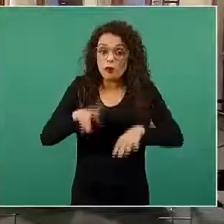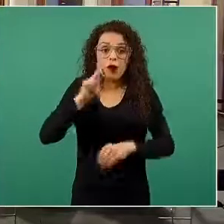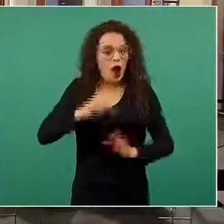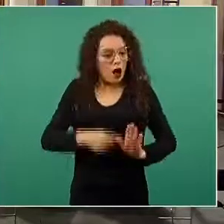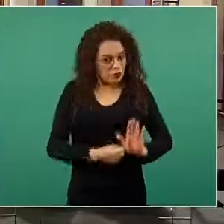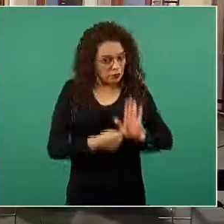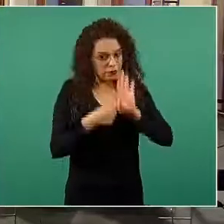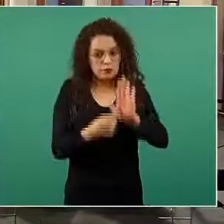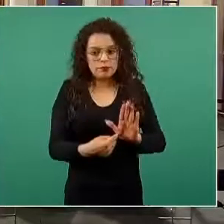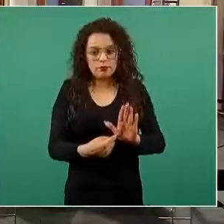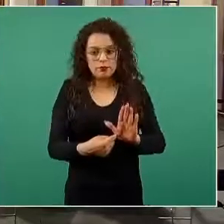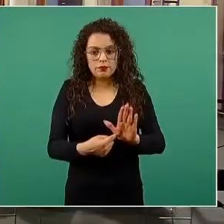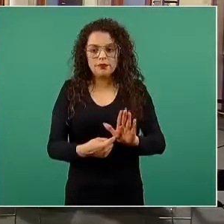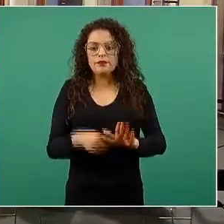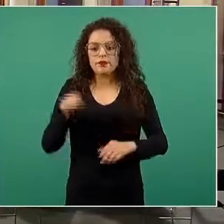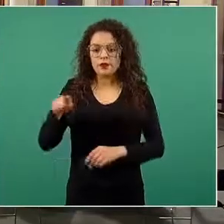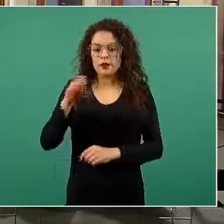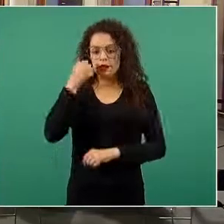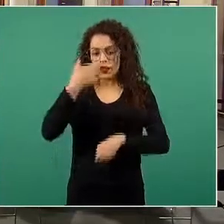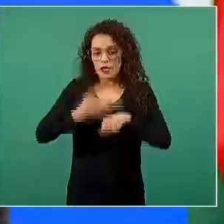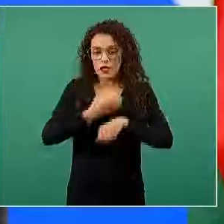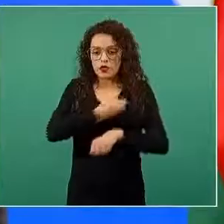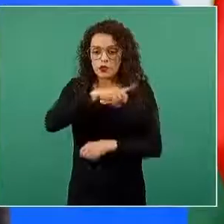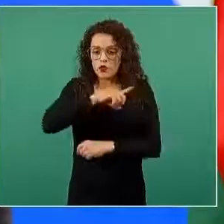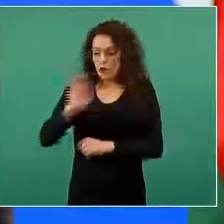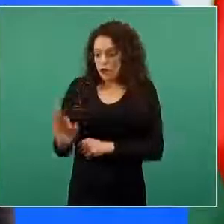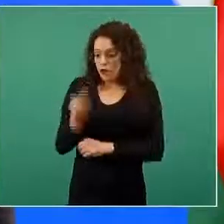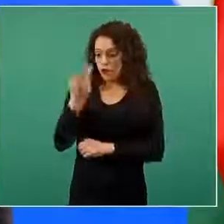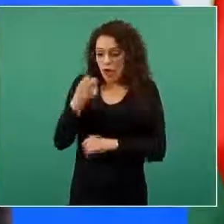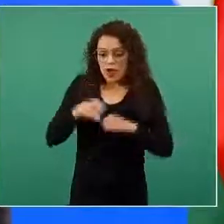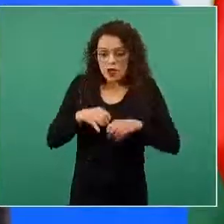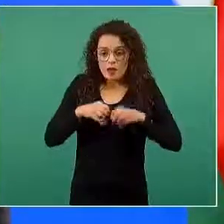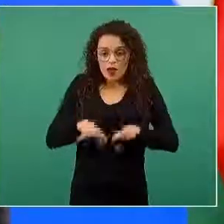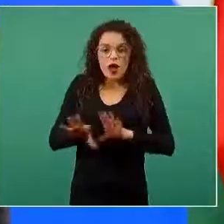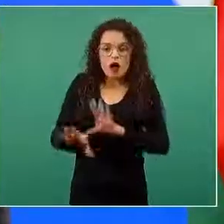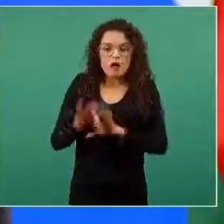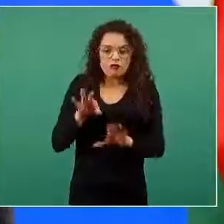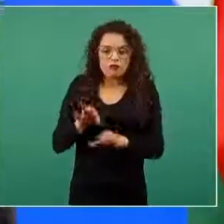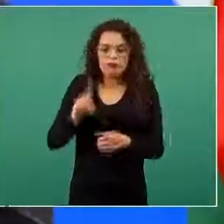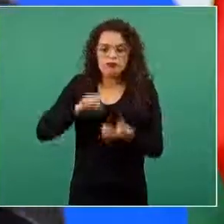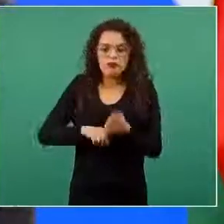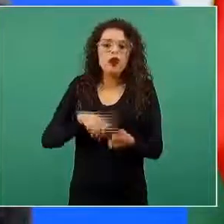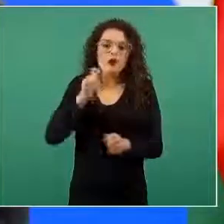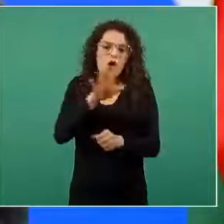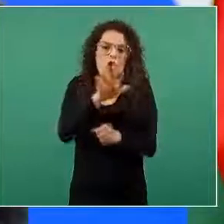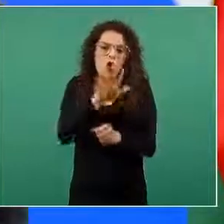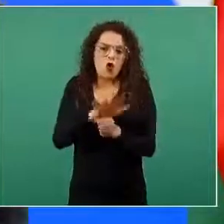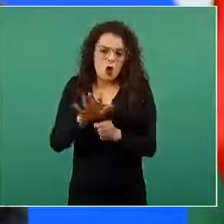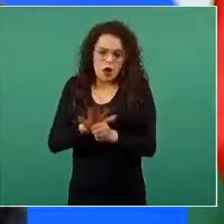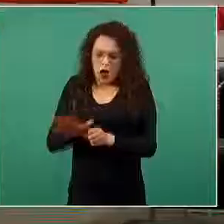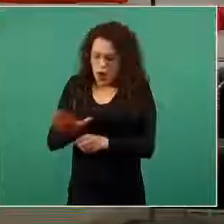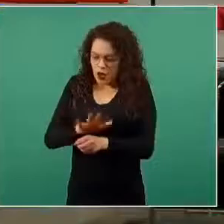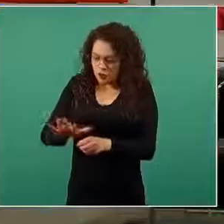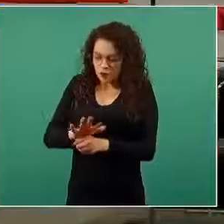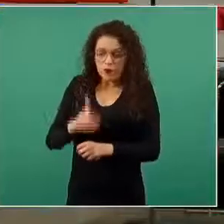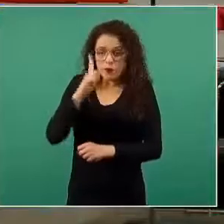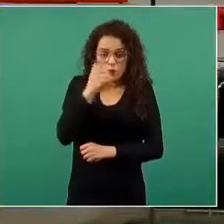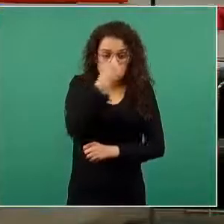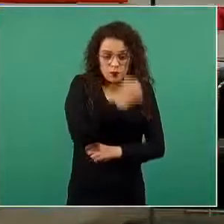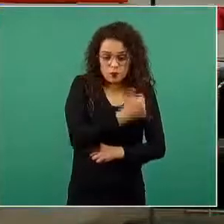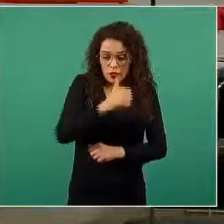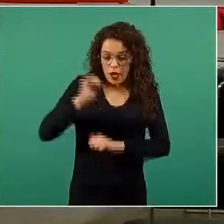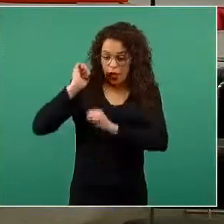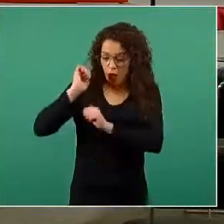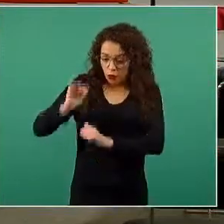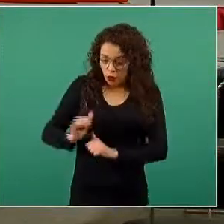da la Secretaría de Salud Federal, tomamos esta información que tenemos de manera local, platicamos con cada una de las